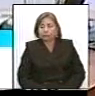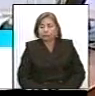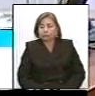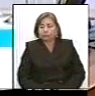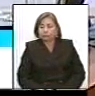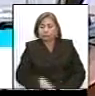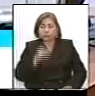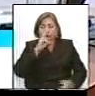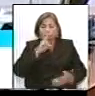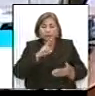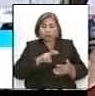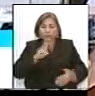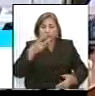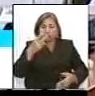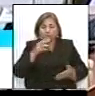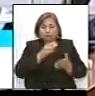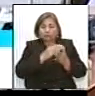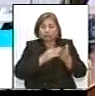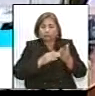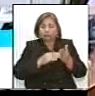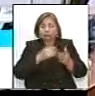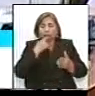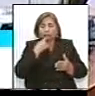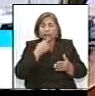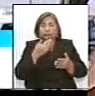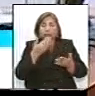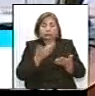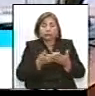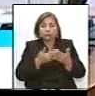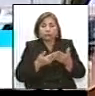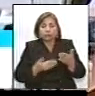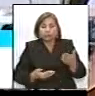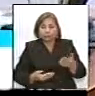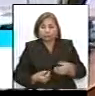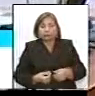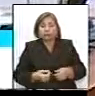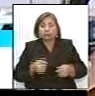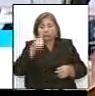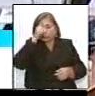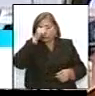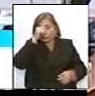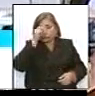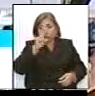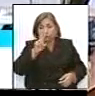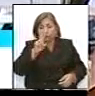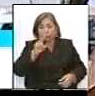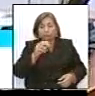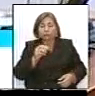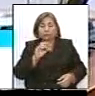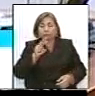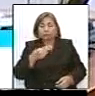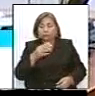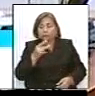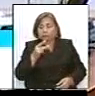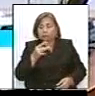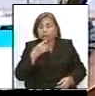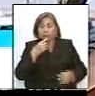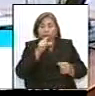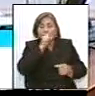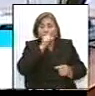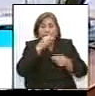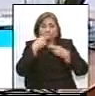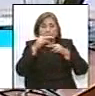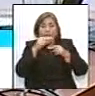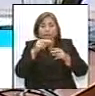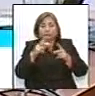a leer la segunda parte. Dice, antecedentes. El domingo 2 de diciembre del 2018, el programa periodístico Panorama